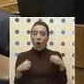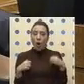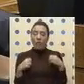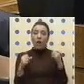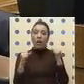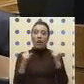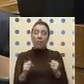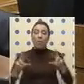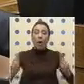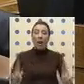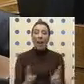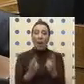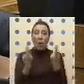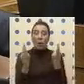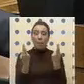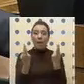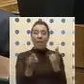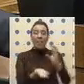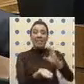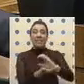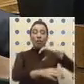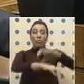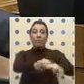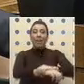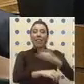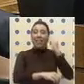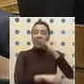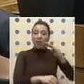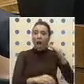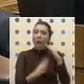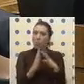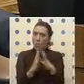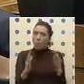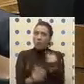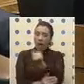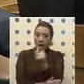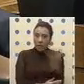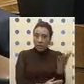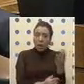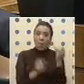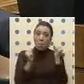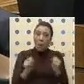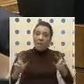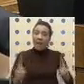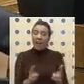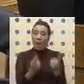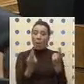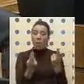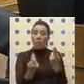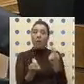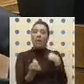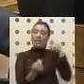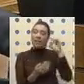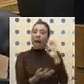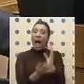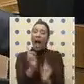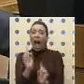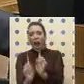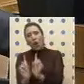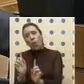podemos recuperar de los centros de detención de menores? Yo creo que hay un alto porcentaje que se pueden recuperar. Sabemos que también hay